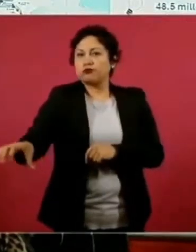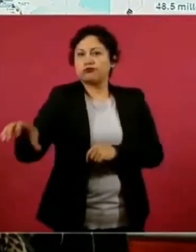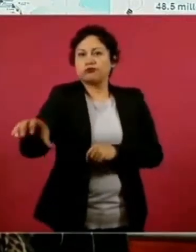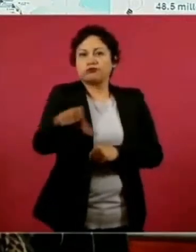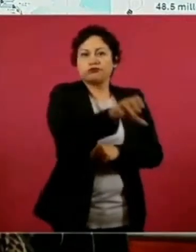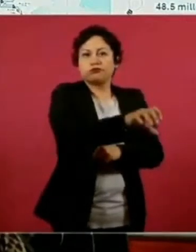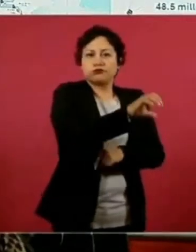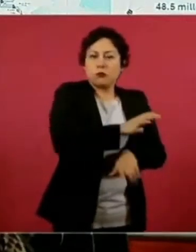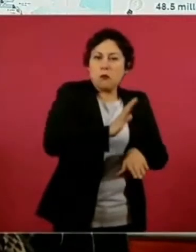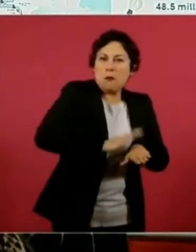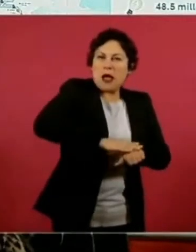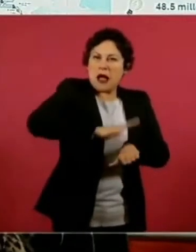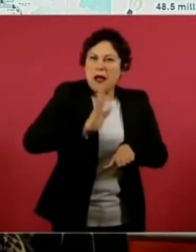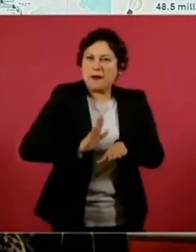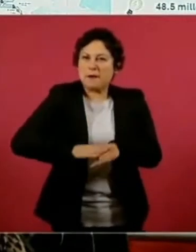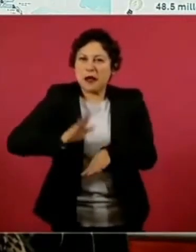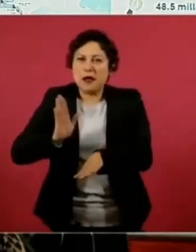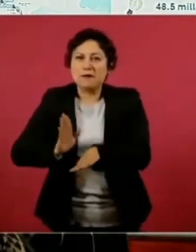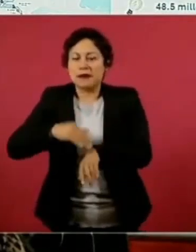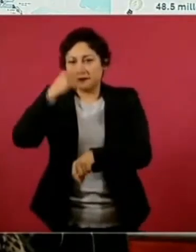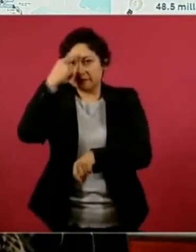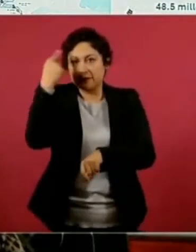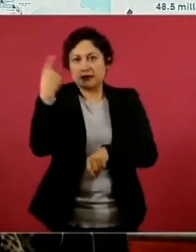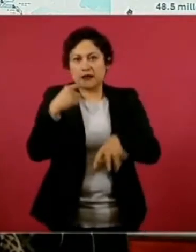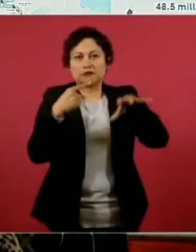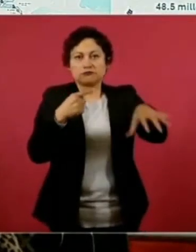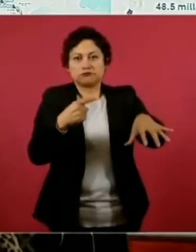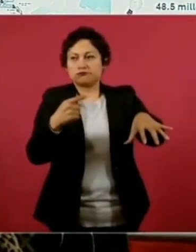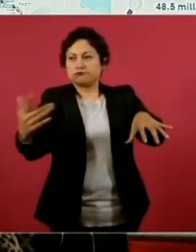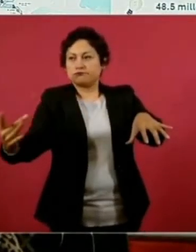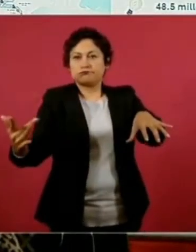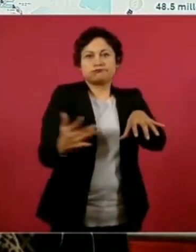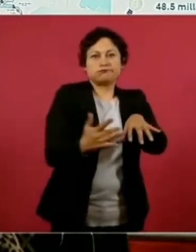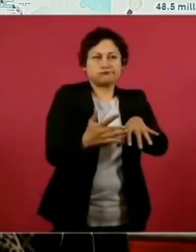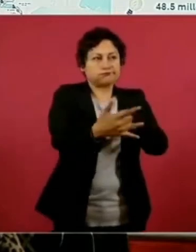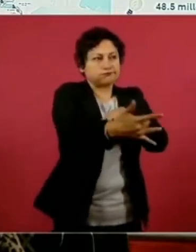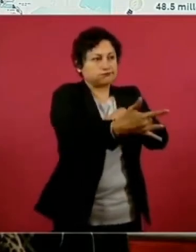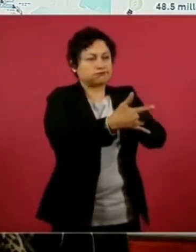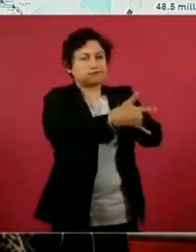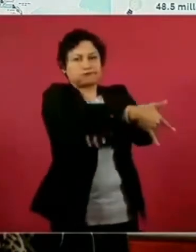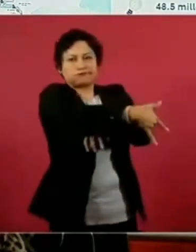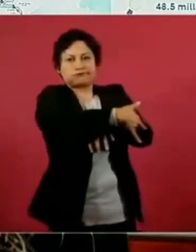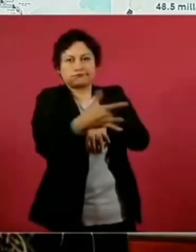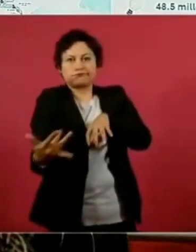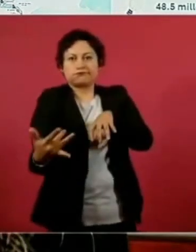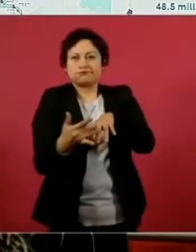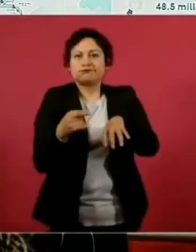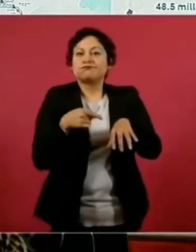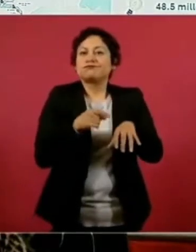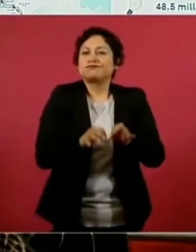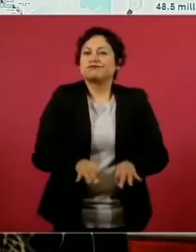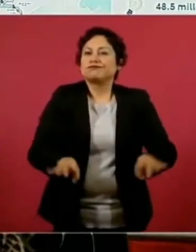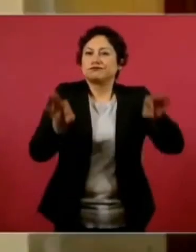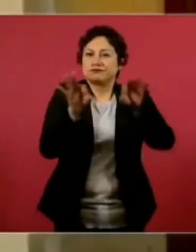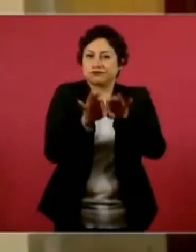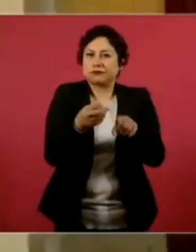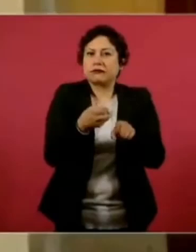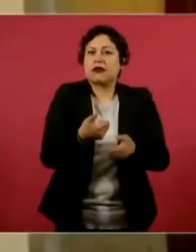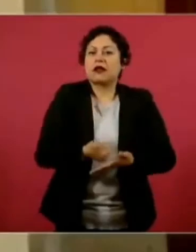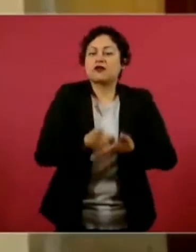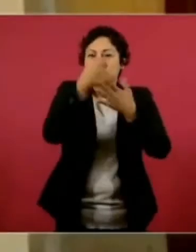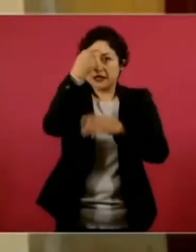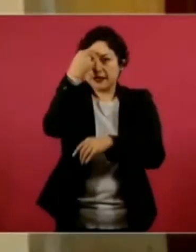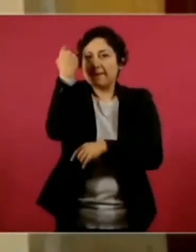recurrente esta condición de la balcanización de la red y por lo tanto el que se provoque que la planeación